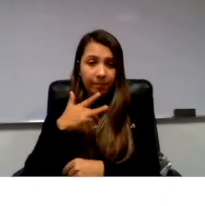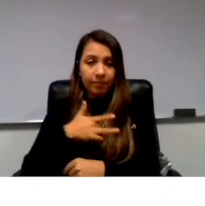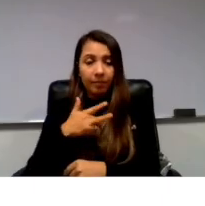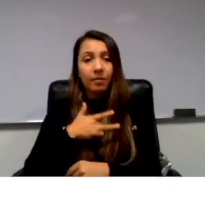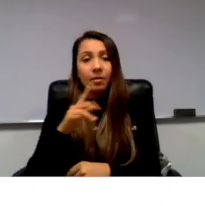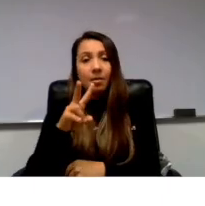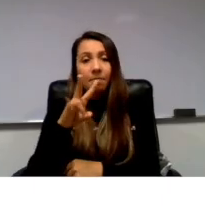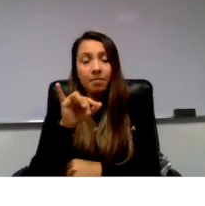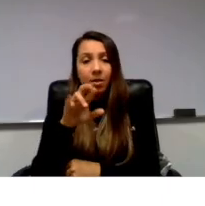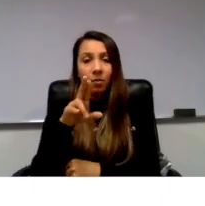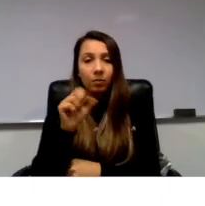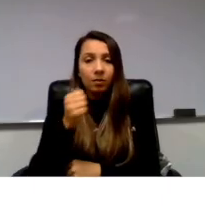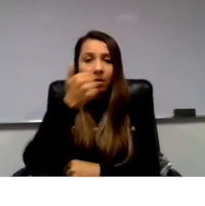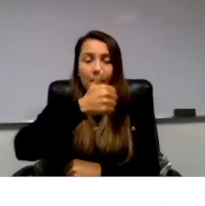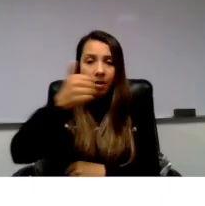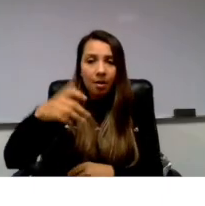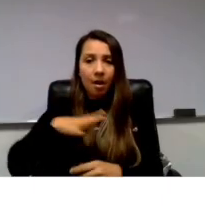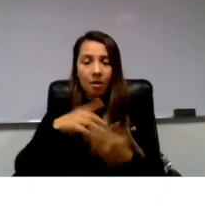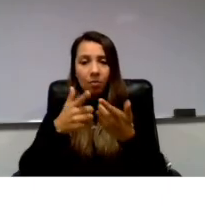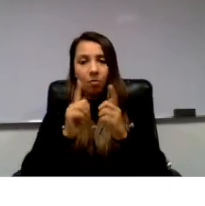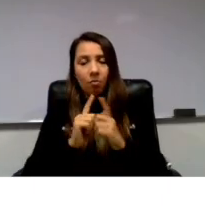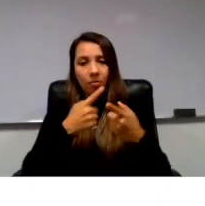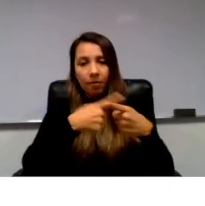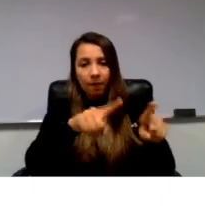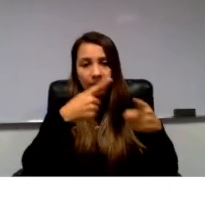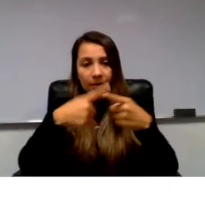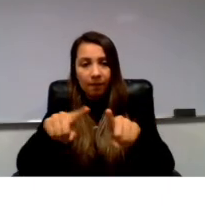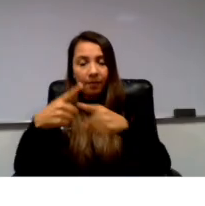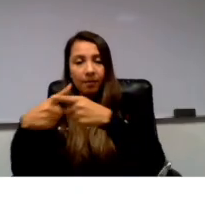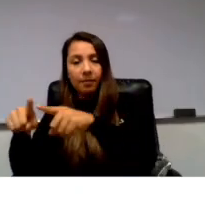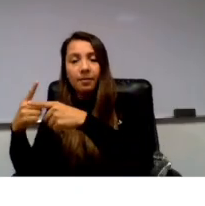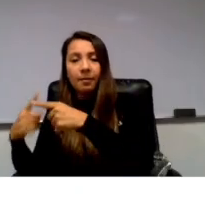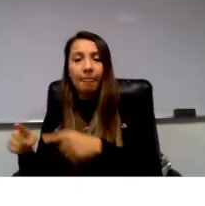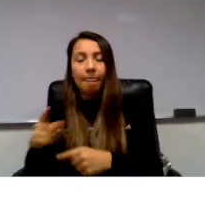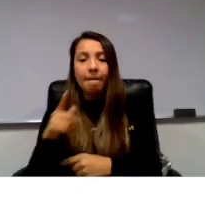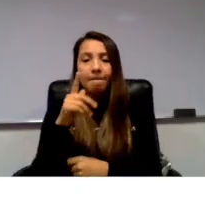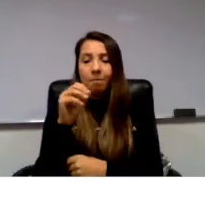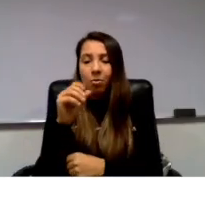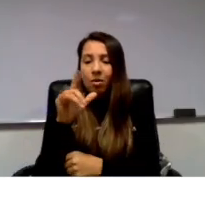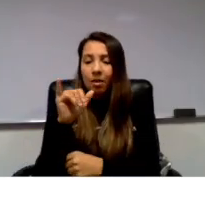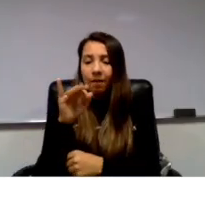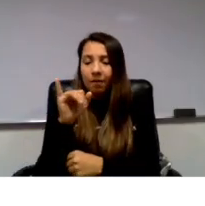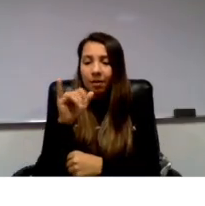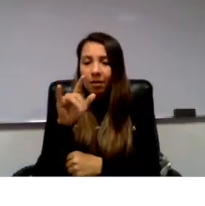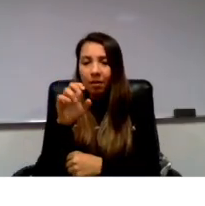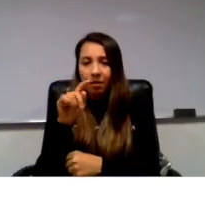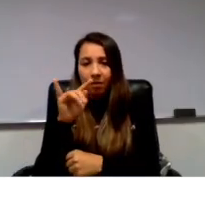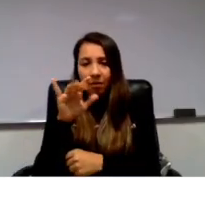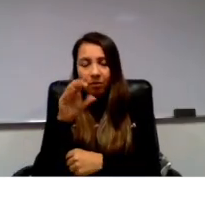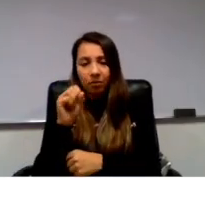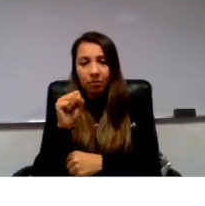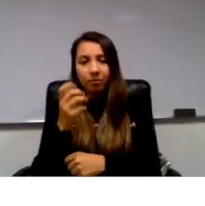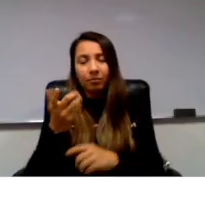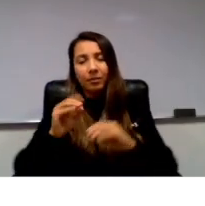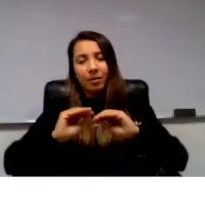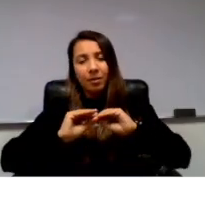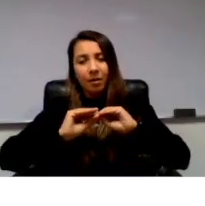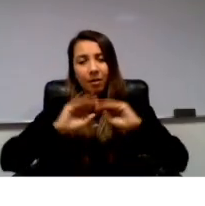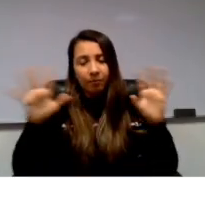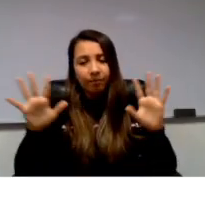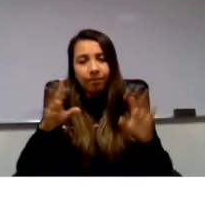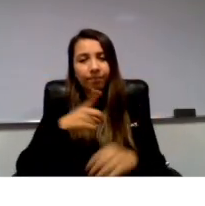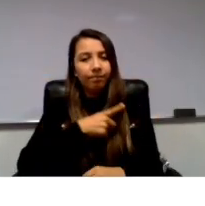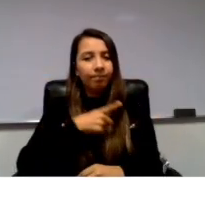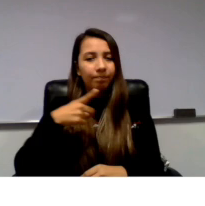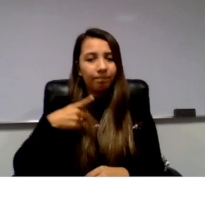virus, cada grupo distinto de virus tiene un origen diferente, son polifiléticos, ¿no? Y claramente